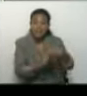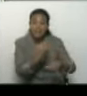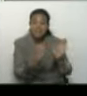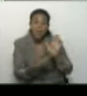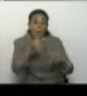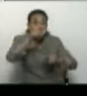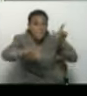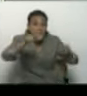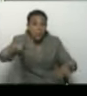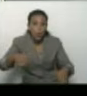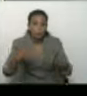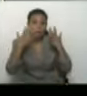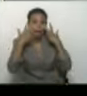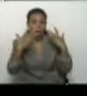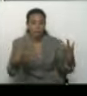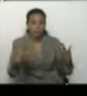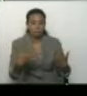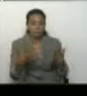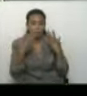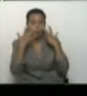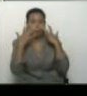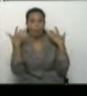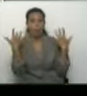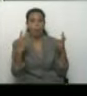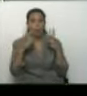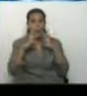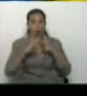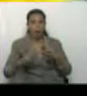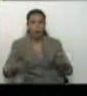personas quedaron maravilladas con el trabajo que este realizó.